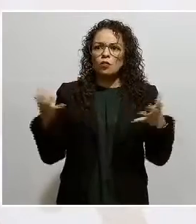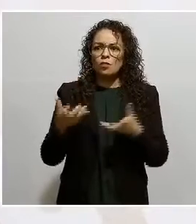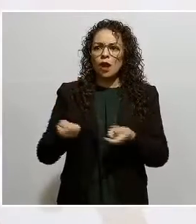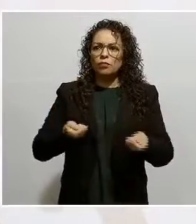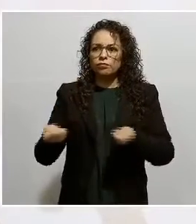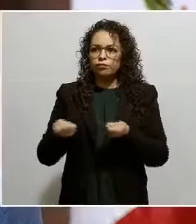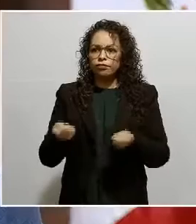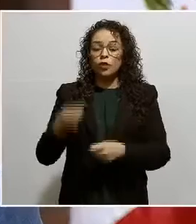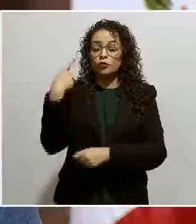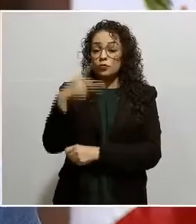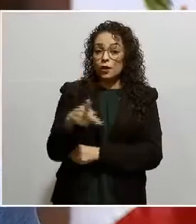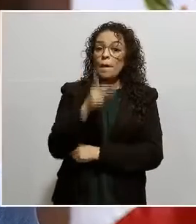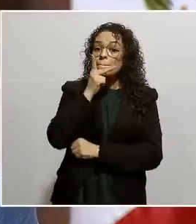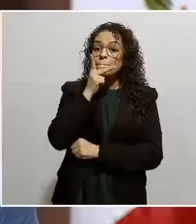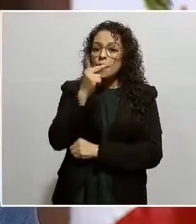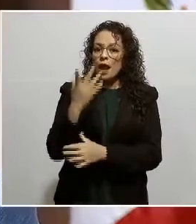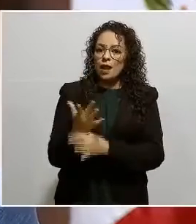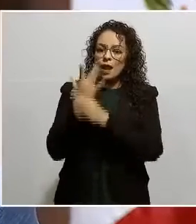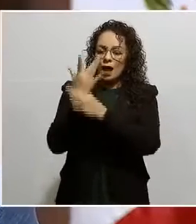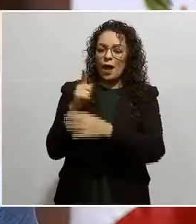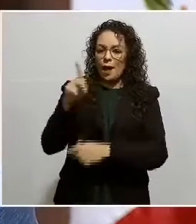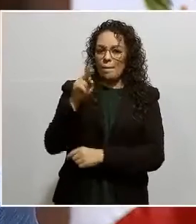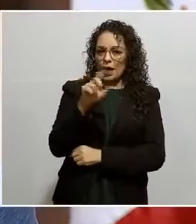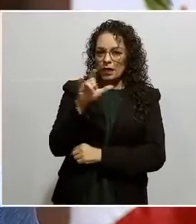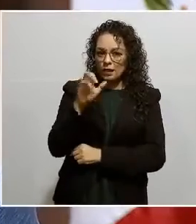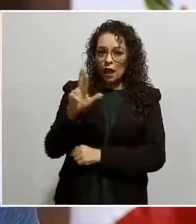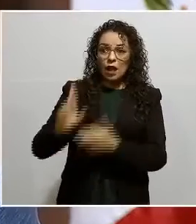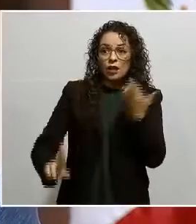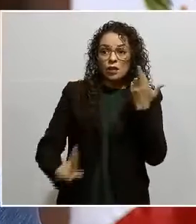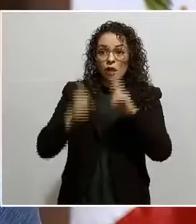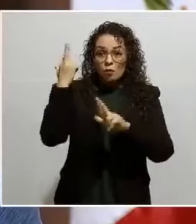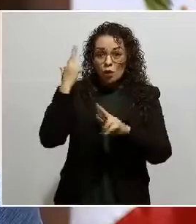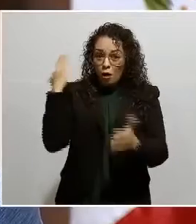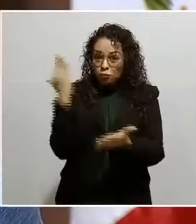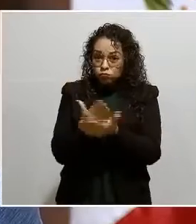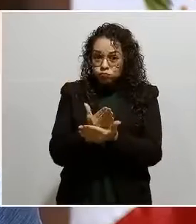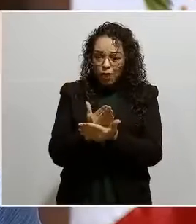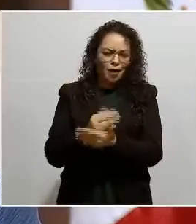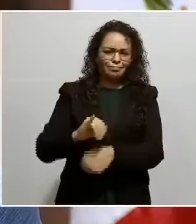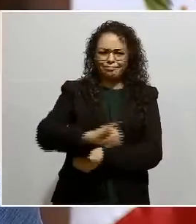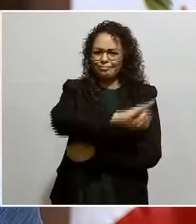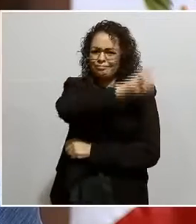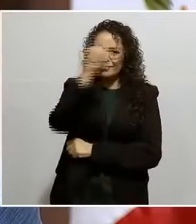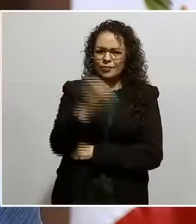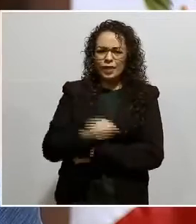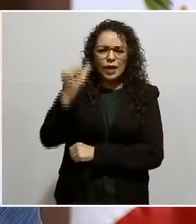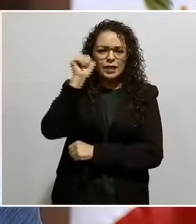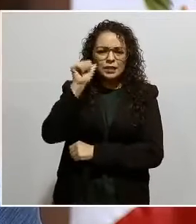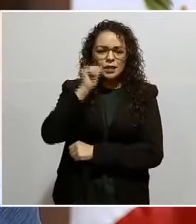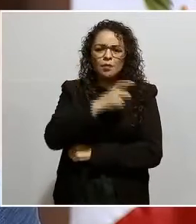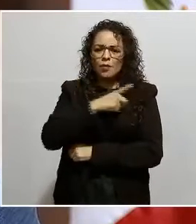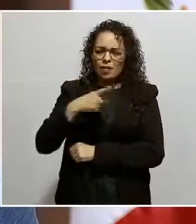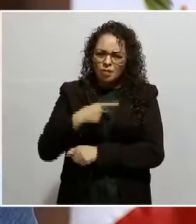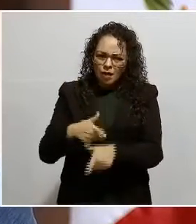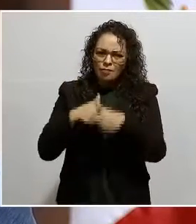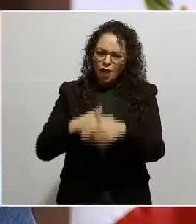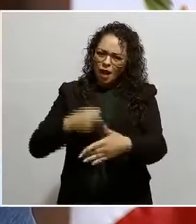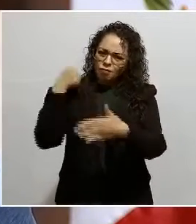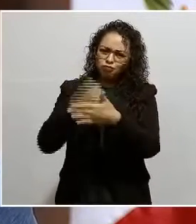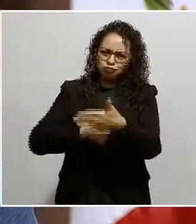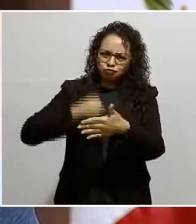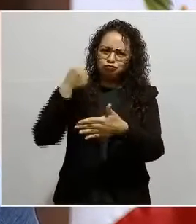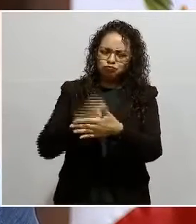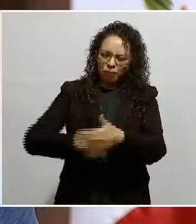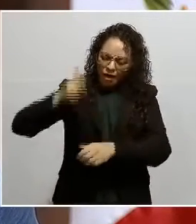de Pellicer. Y la revolución no se detiene nunca, siempre tiene que hacer. Es la lucha de todos los días